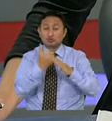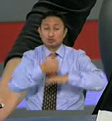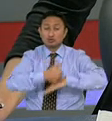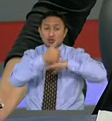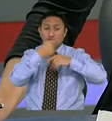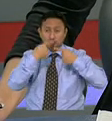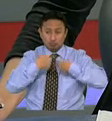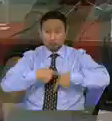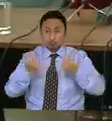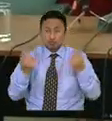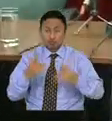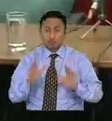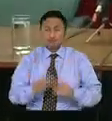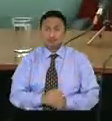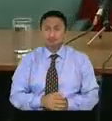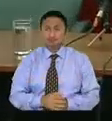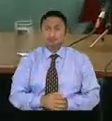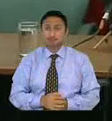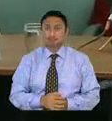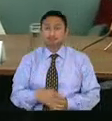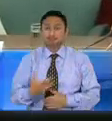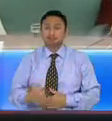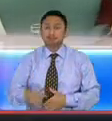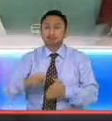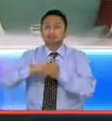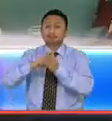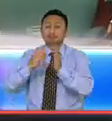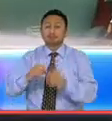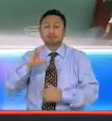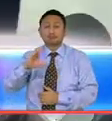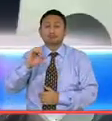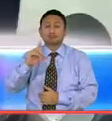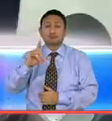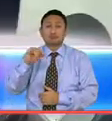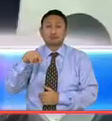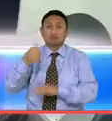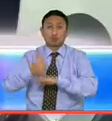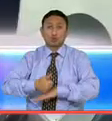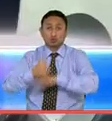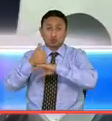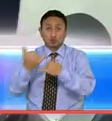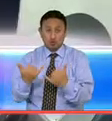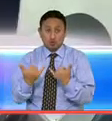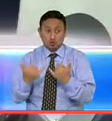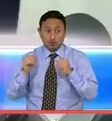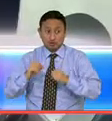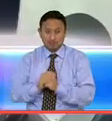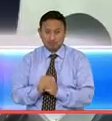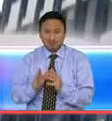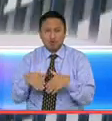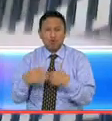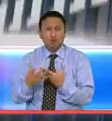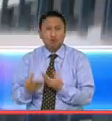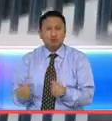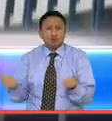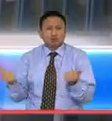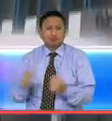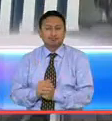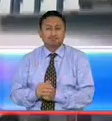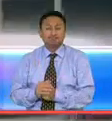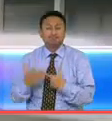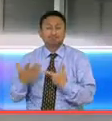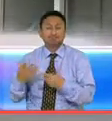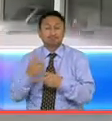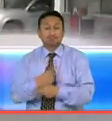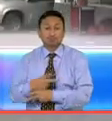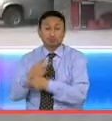autoridad. Con el Contralor Pablo Celi preso, las autoridades están tratando de hallar una salida. Los consejeros de mayoría